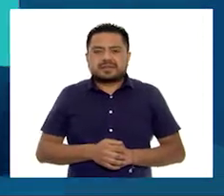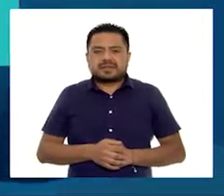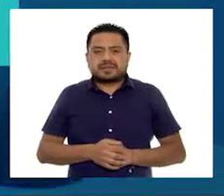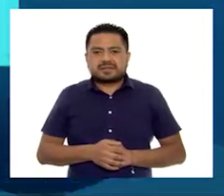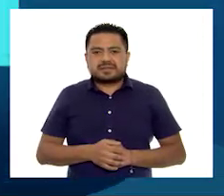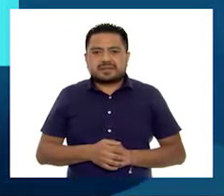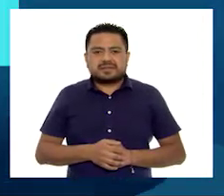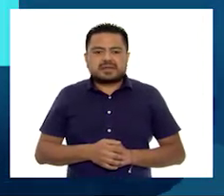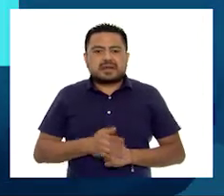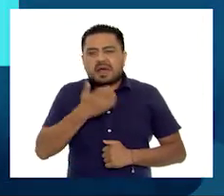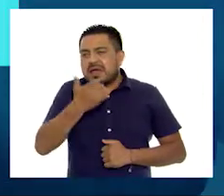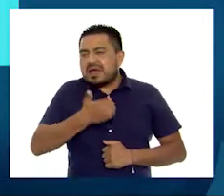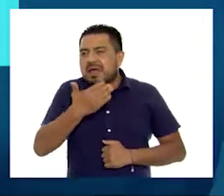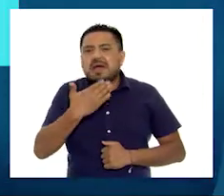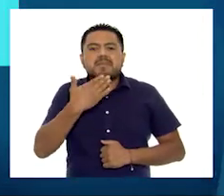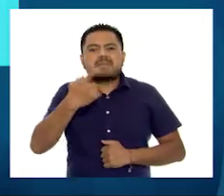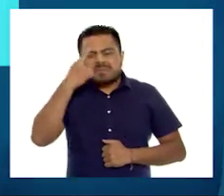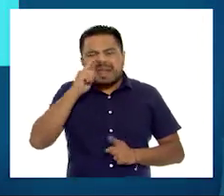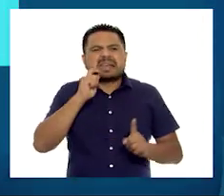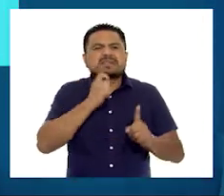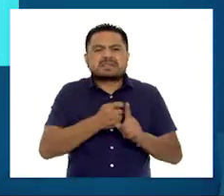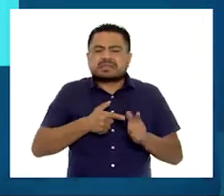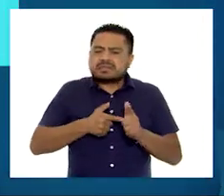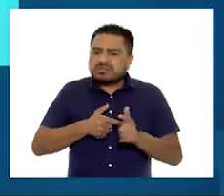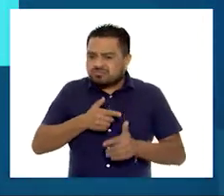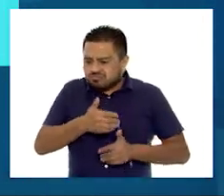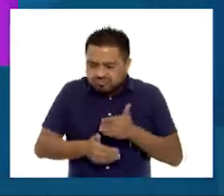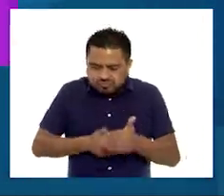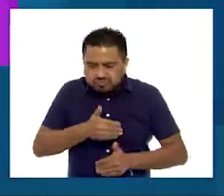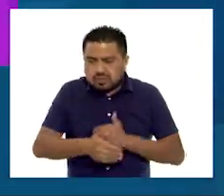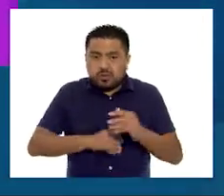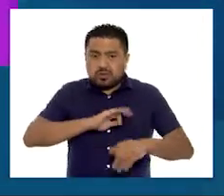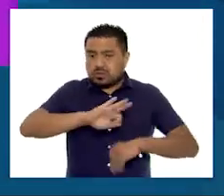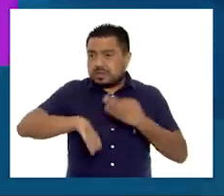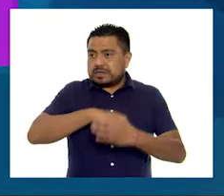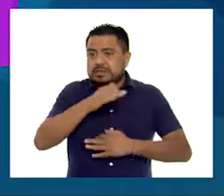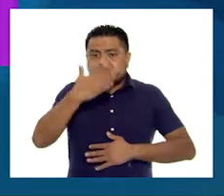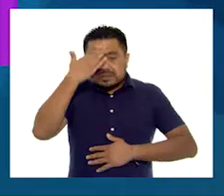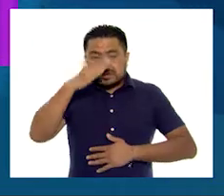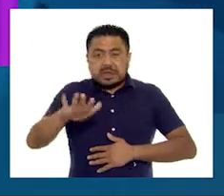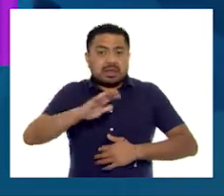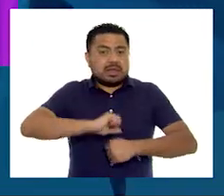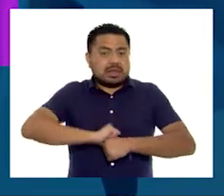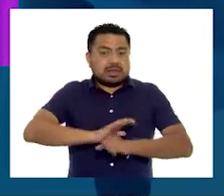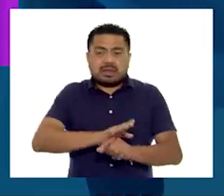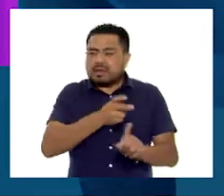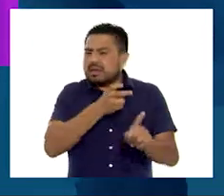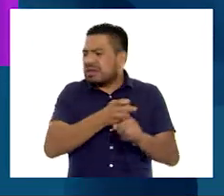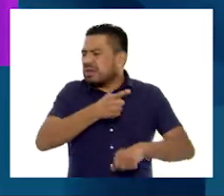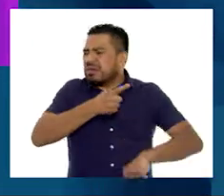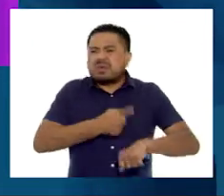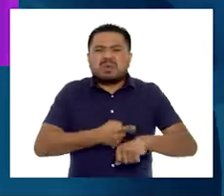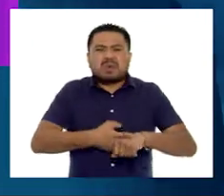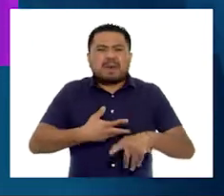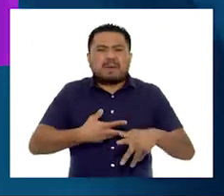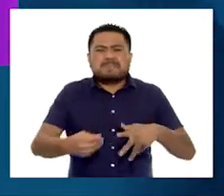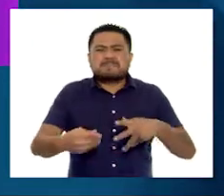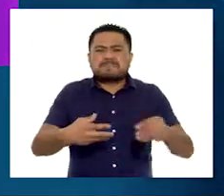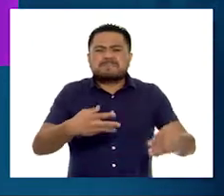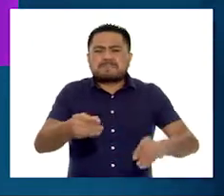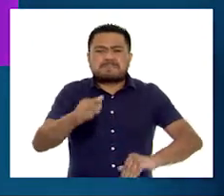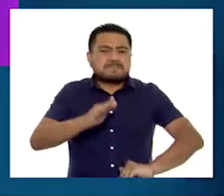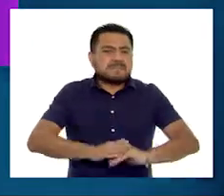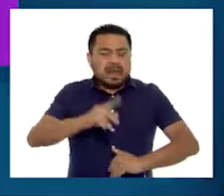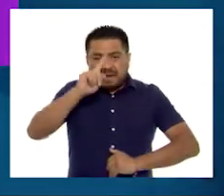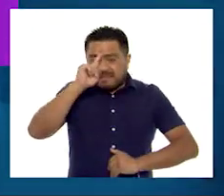buenas prácticas para seguir adelante como todos sabemos lakovic 19 es una enfermedad que se contagia muy fácilmente